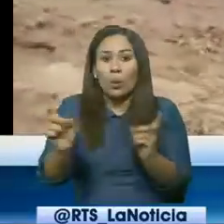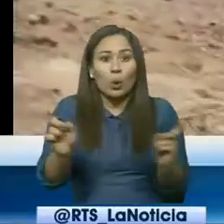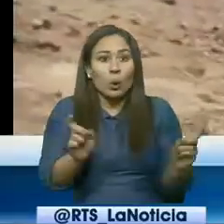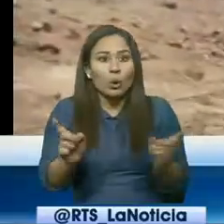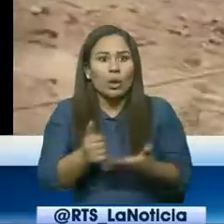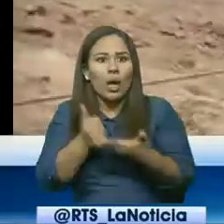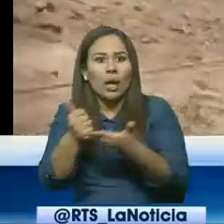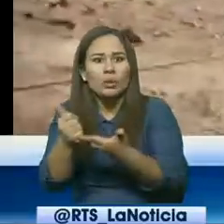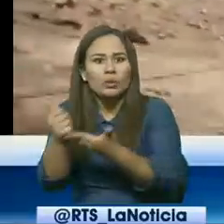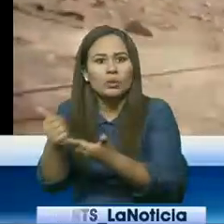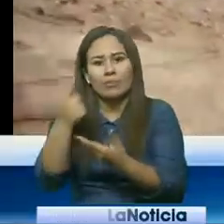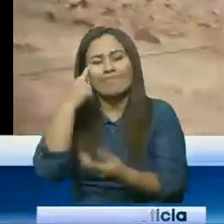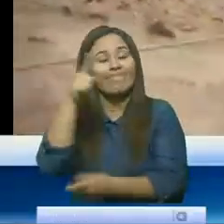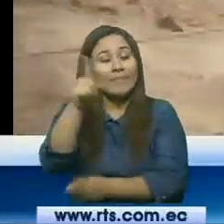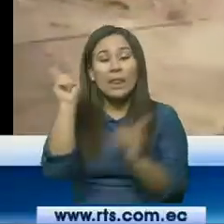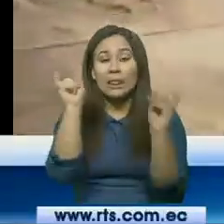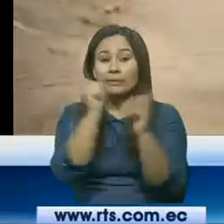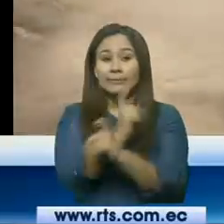rescate